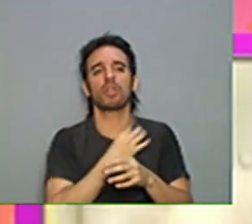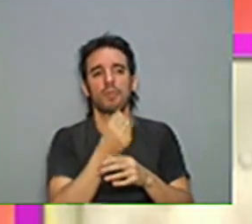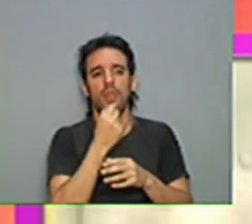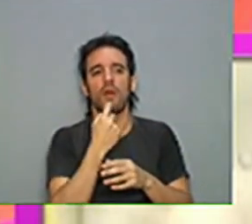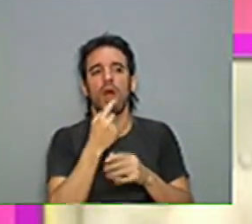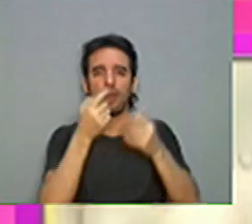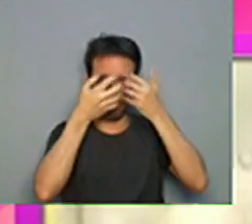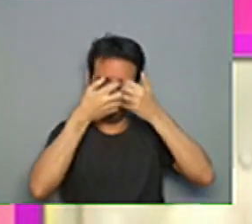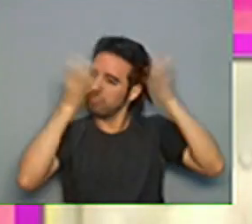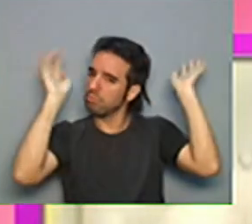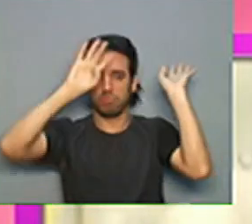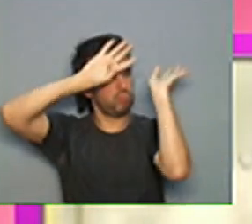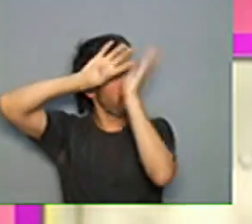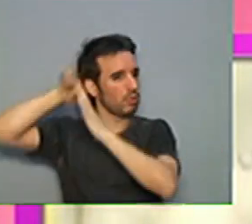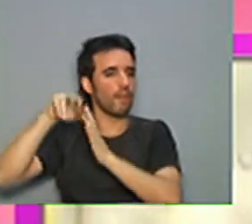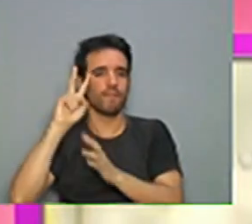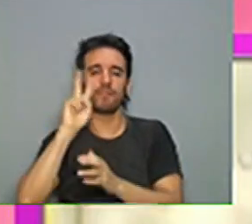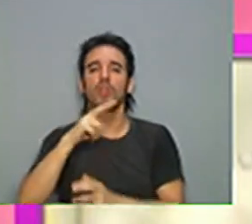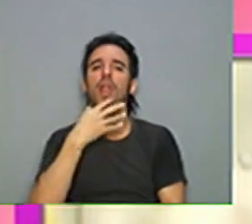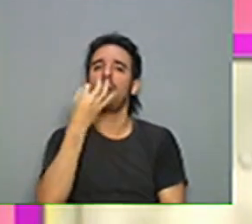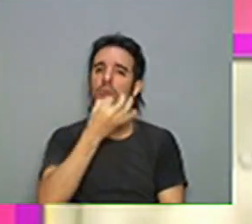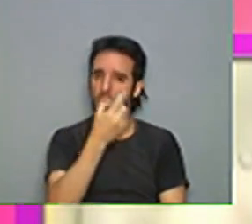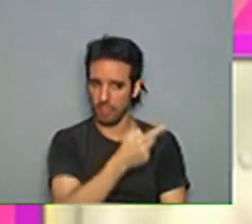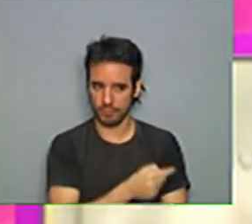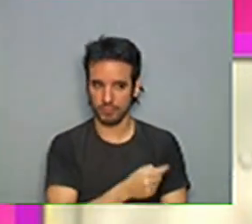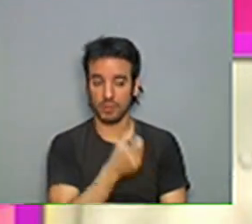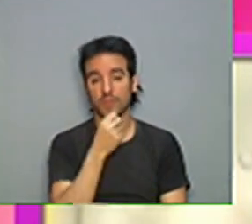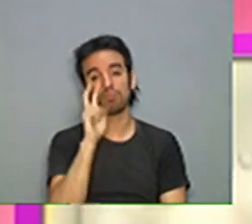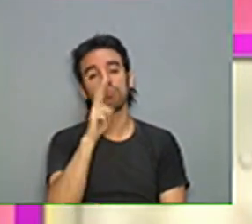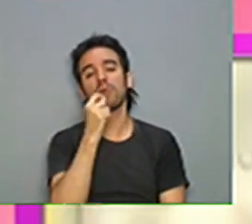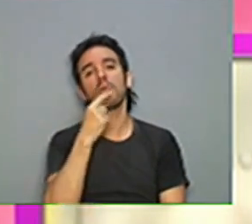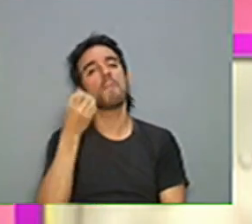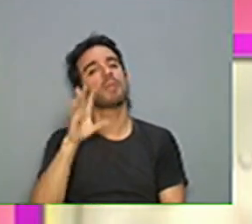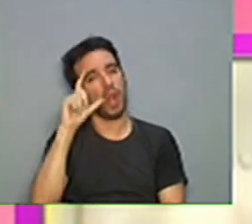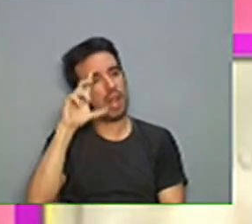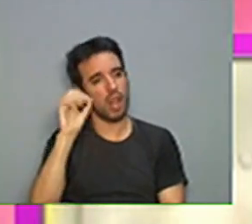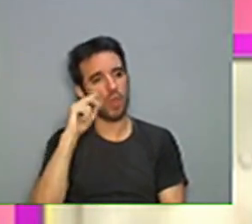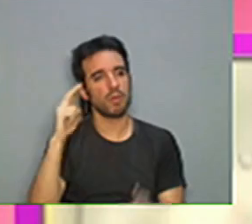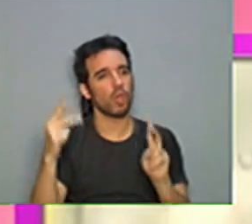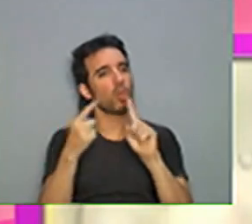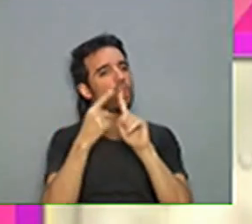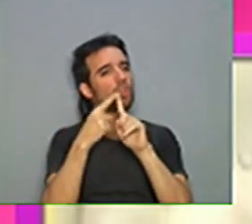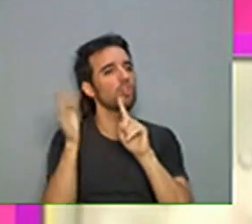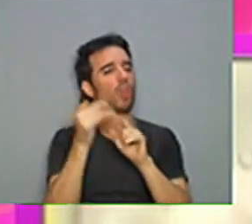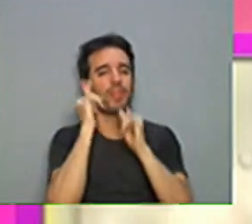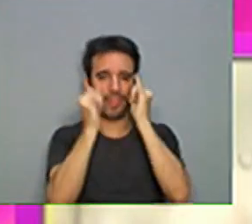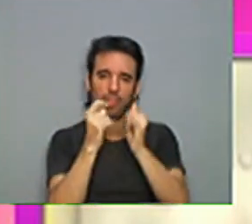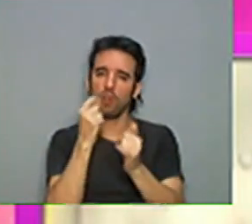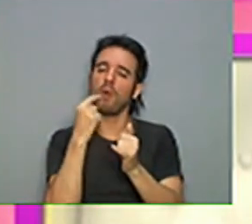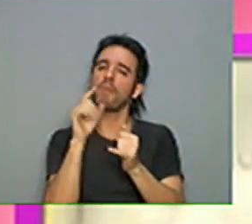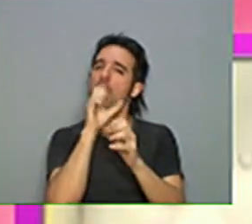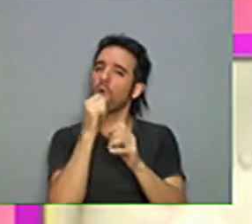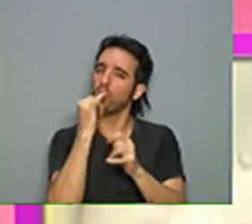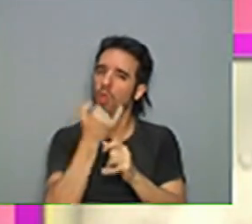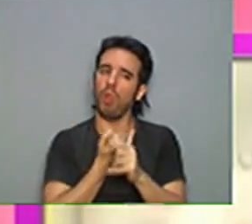ahora el velo ese se me fue y estoy viendo la realidad, ¿sí? Si vos ves cómo empezó Leo, cómo me conquistó y todo lo que se dijo, todo lo que me ocultó y